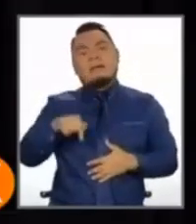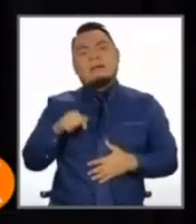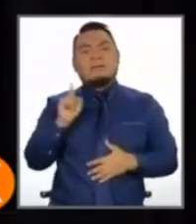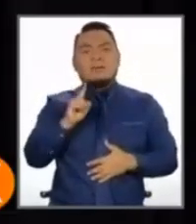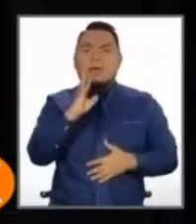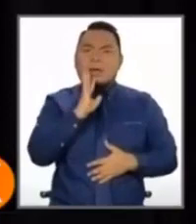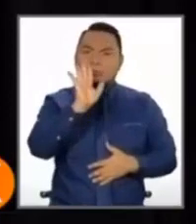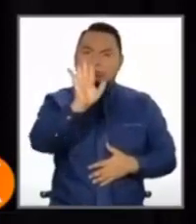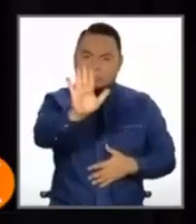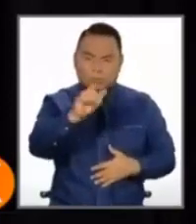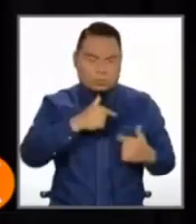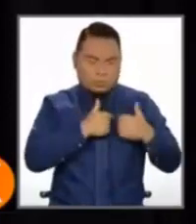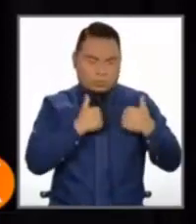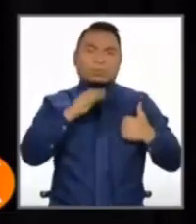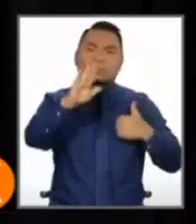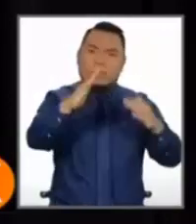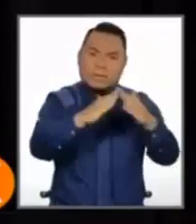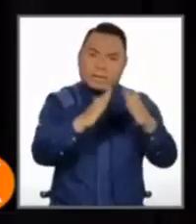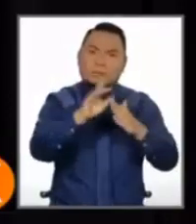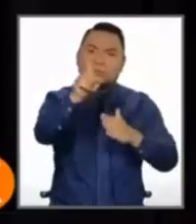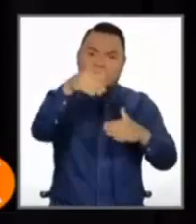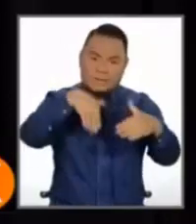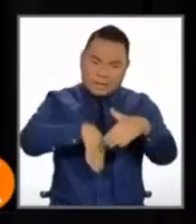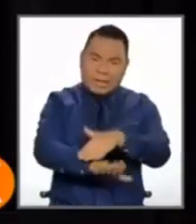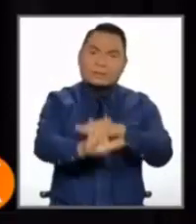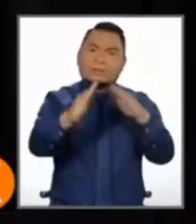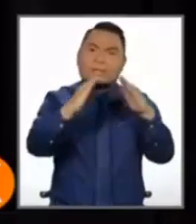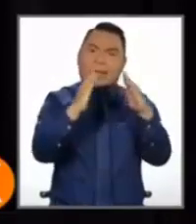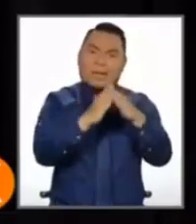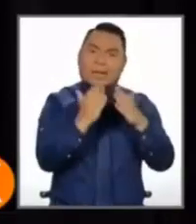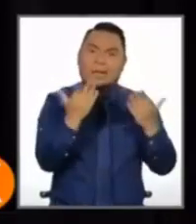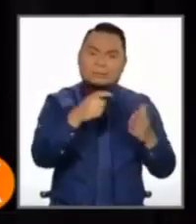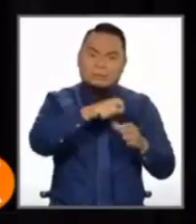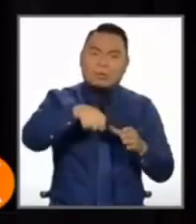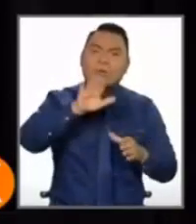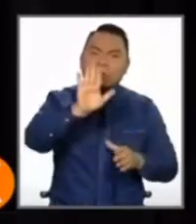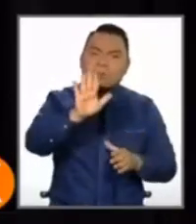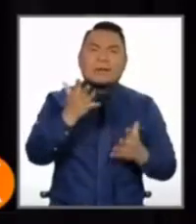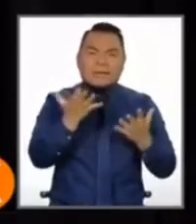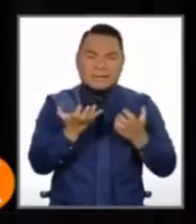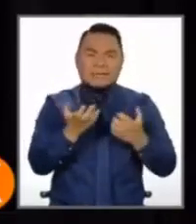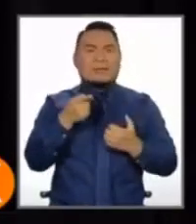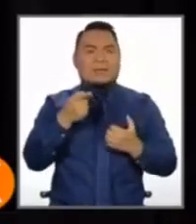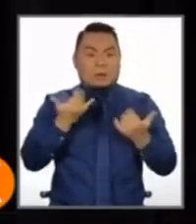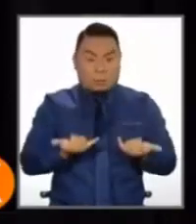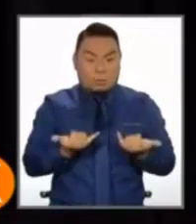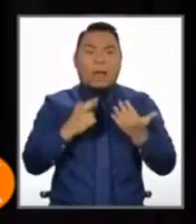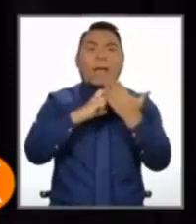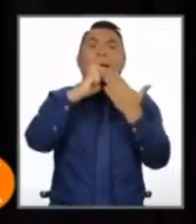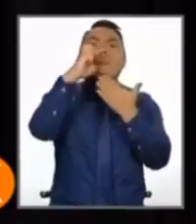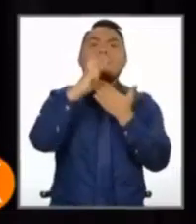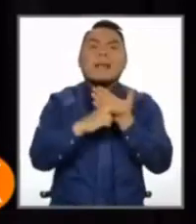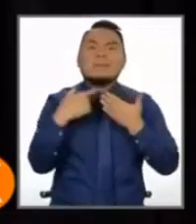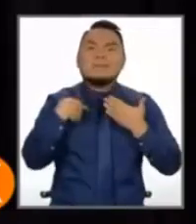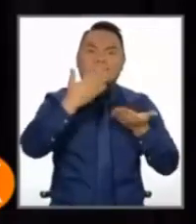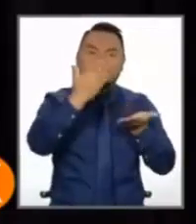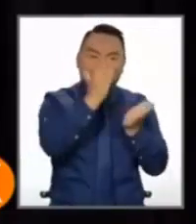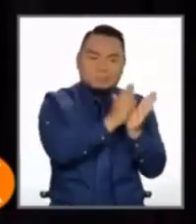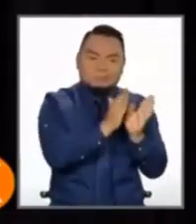el corazón de tu casa, de tu sala, de tu cocina, porque hoy tenemos para ti un plan que hemos